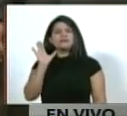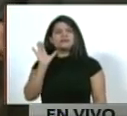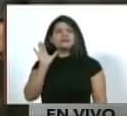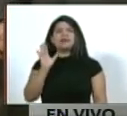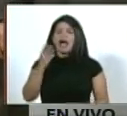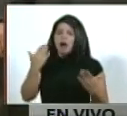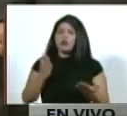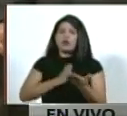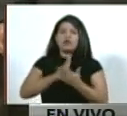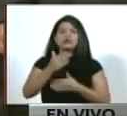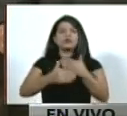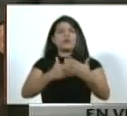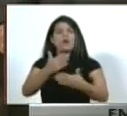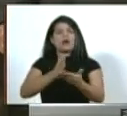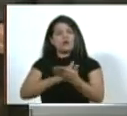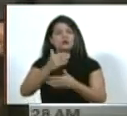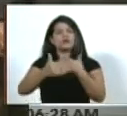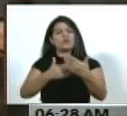se sigue debatiendo